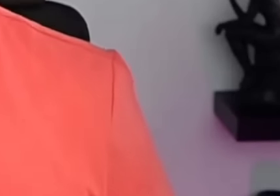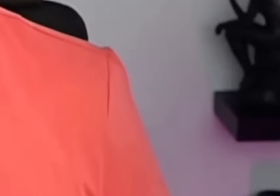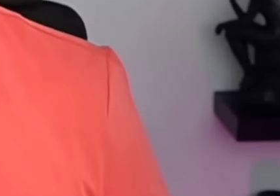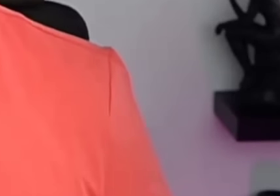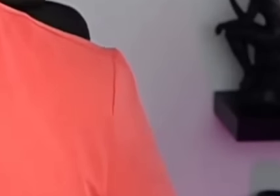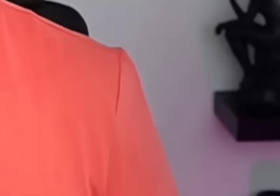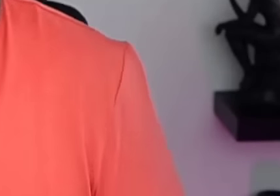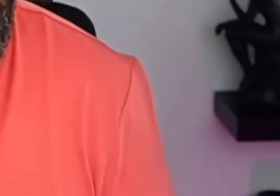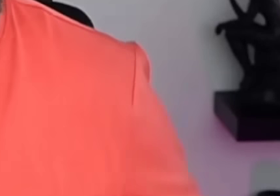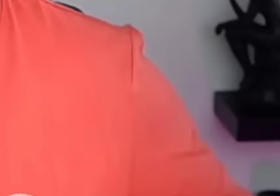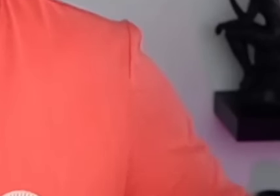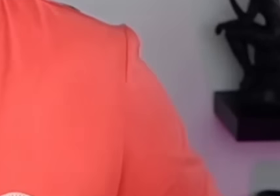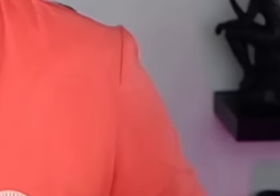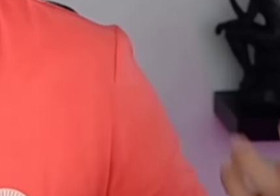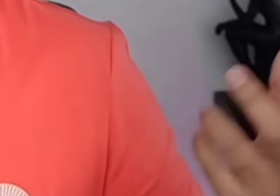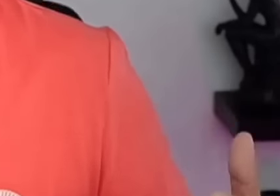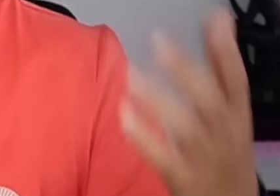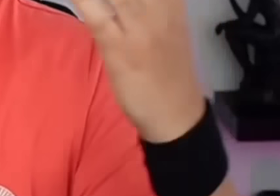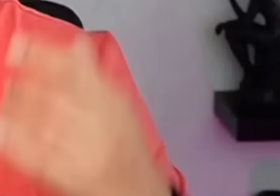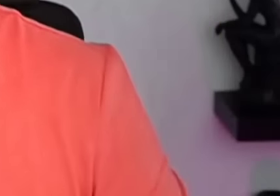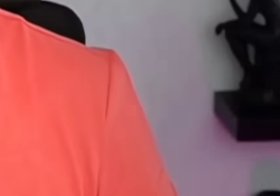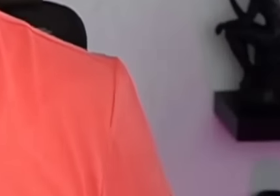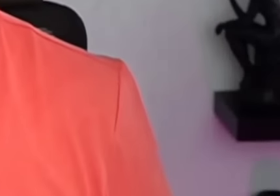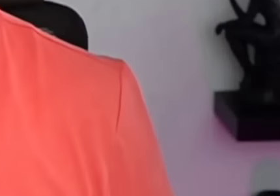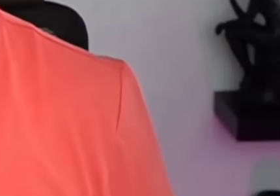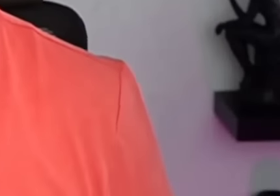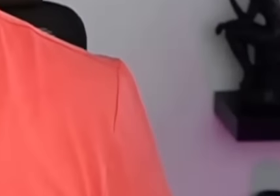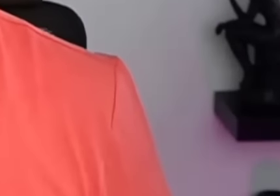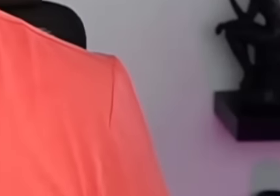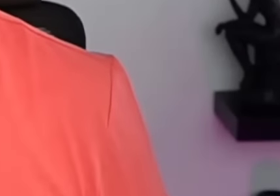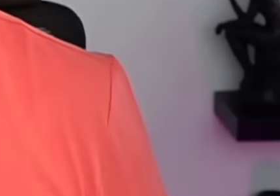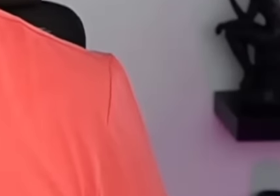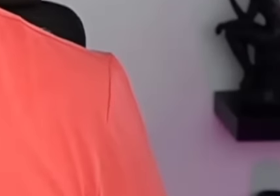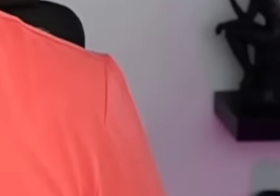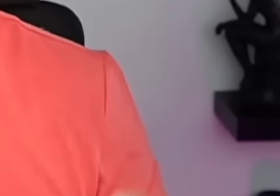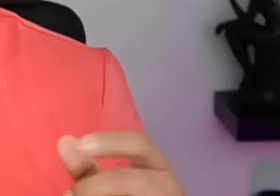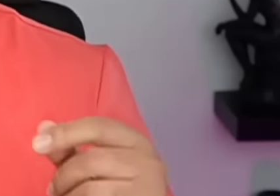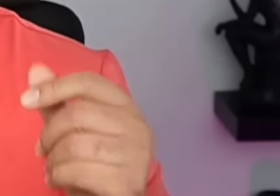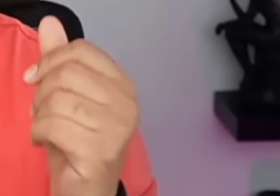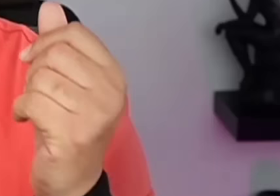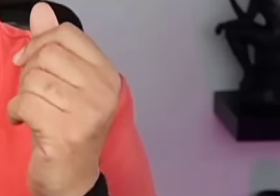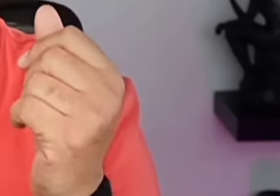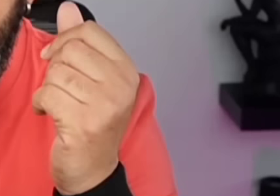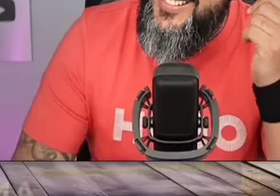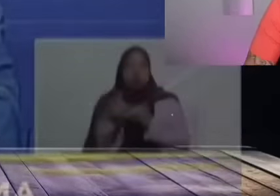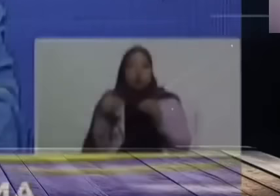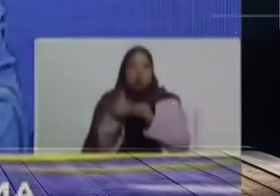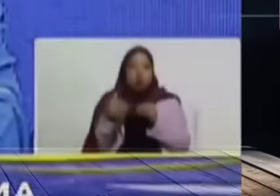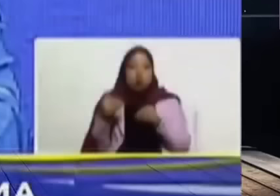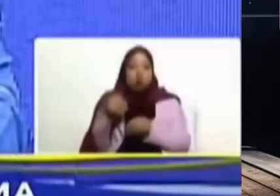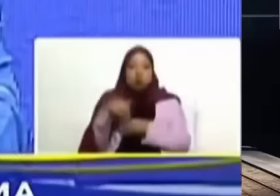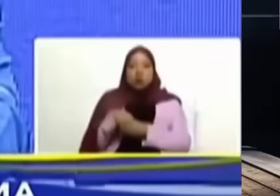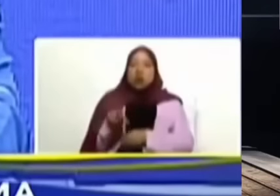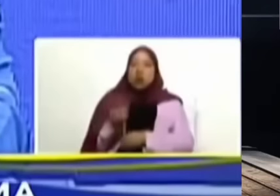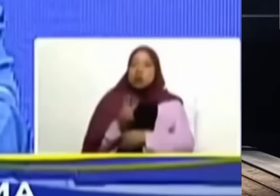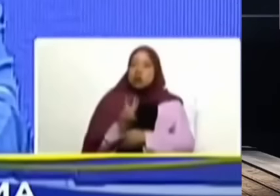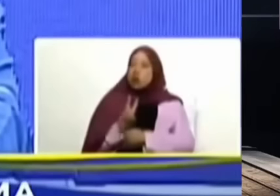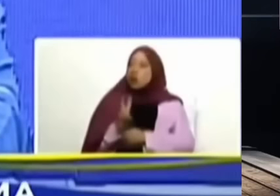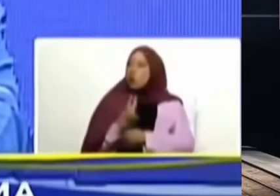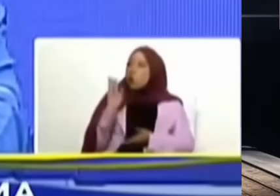nos lo quitan Entonces no sé cómo rescatarte miren esto todavía me estoy riendo cuando edité este fragmento y regresar a